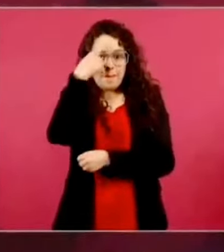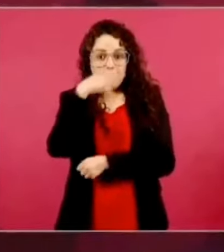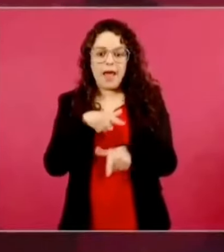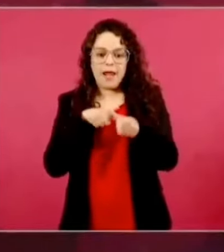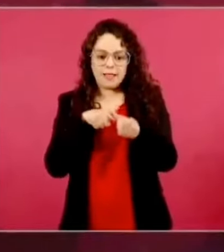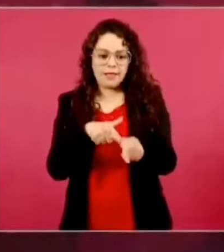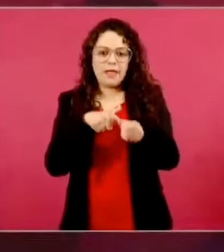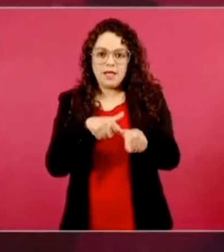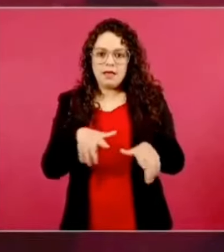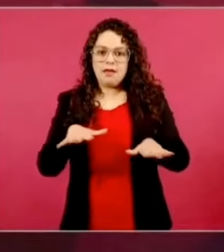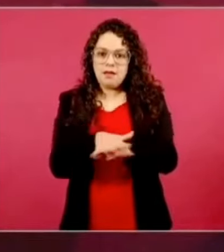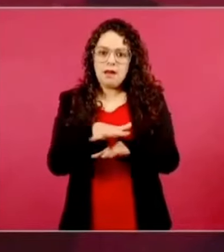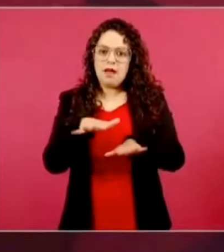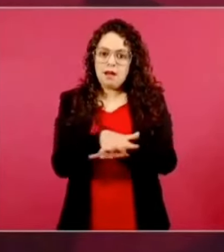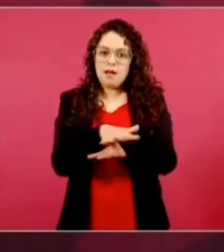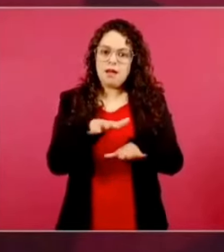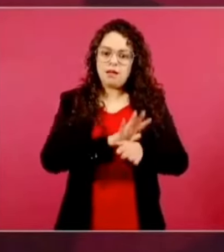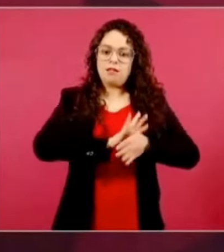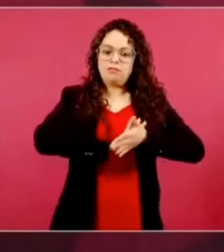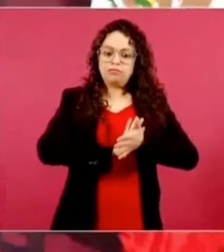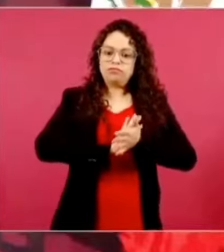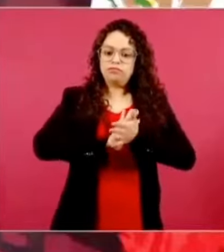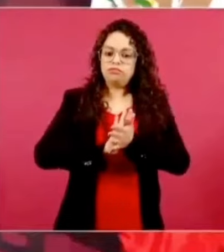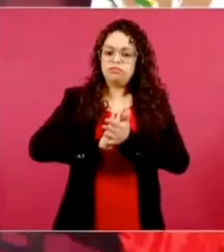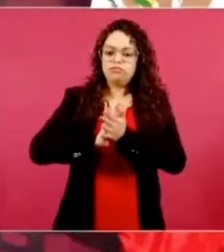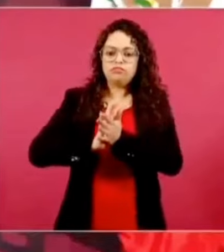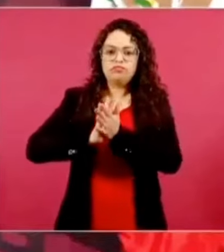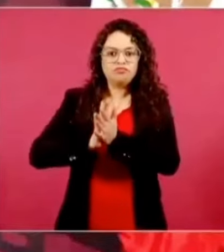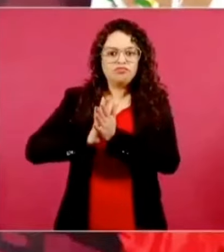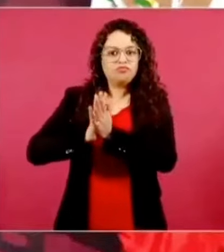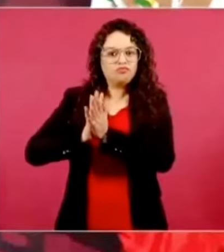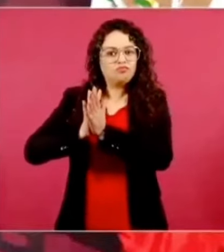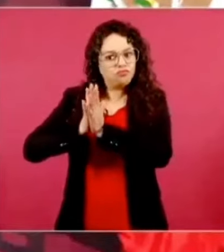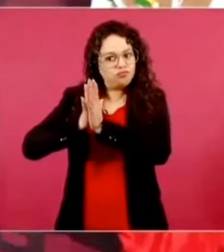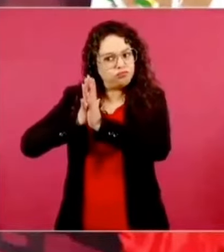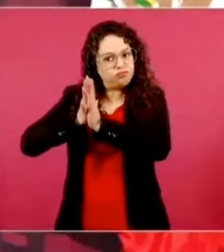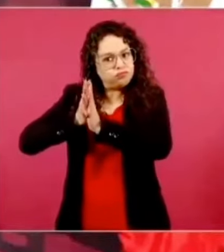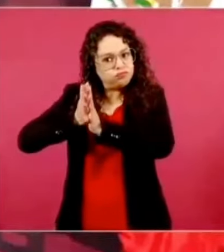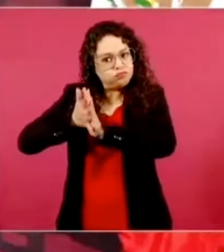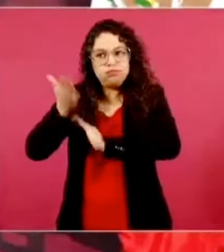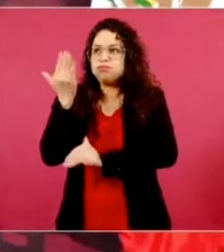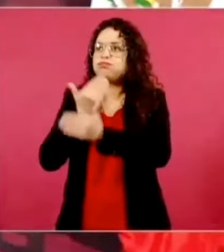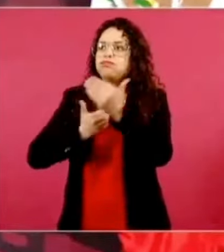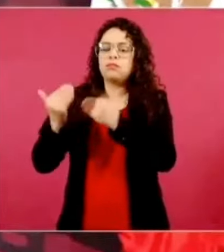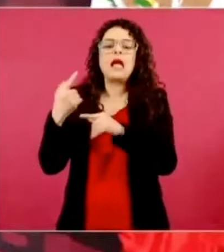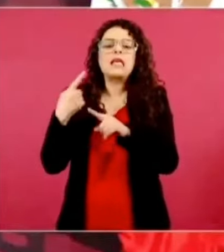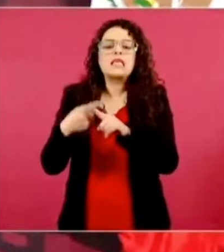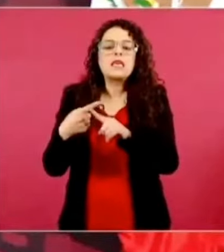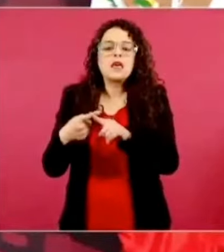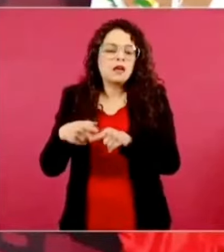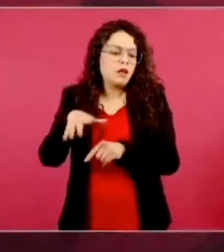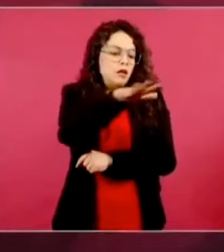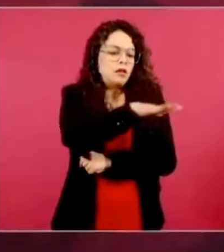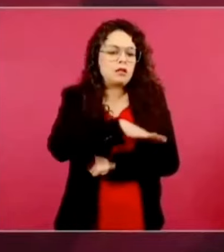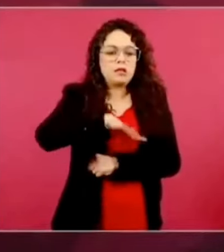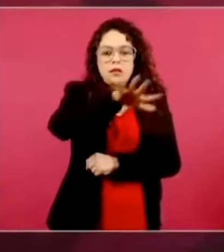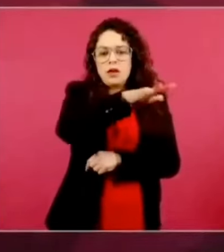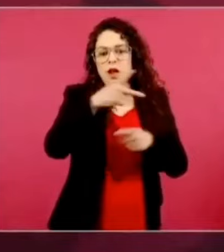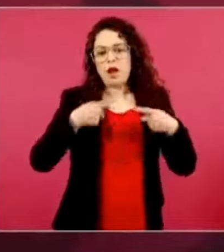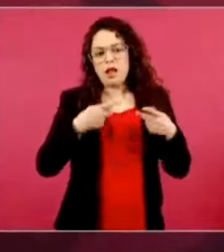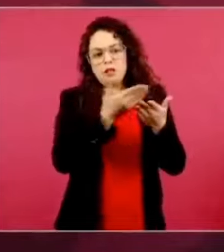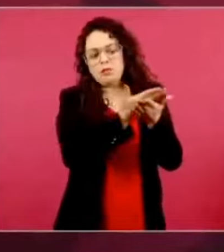la transformación? De la gente. ¿Sí? Al momento de, si es lo